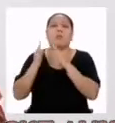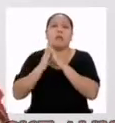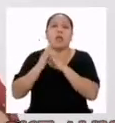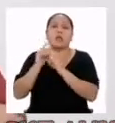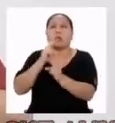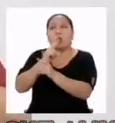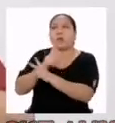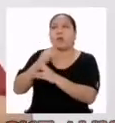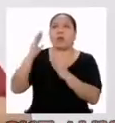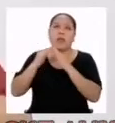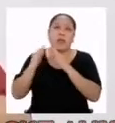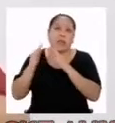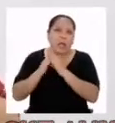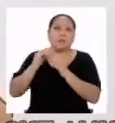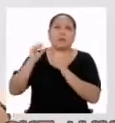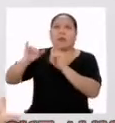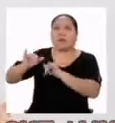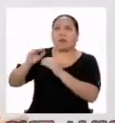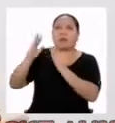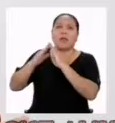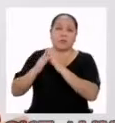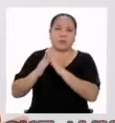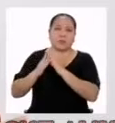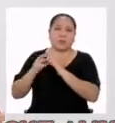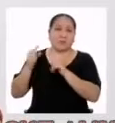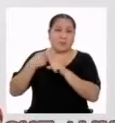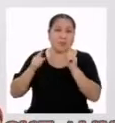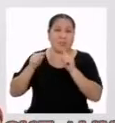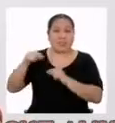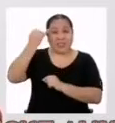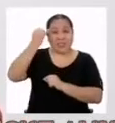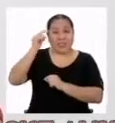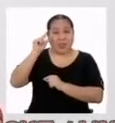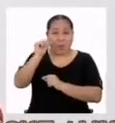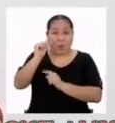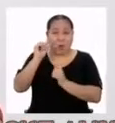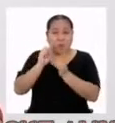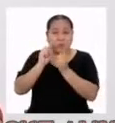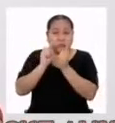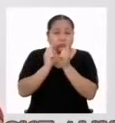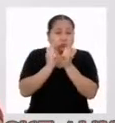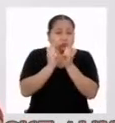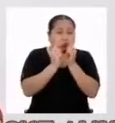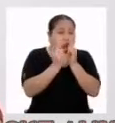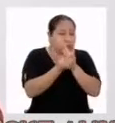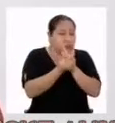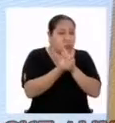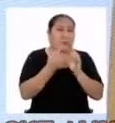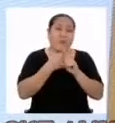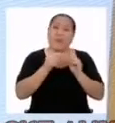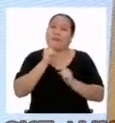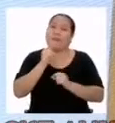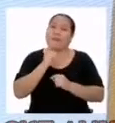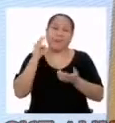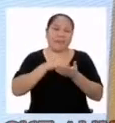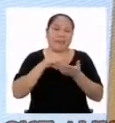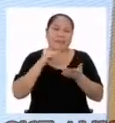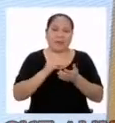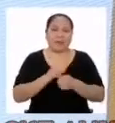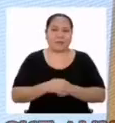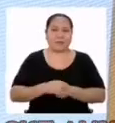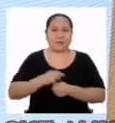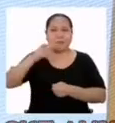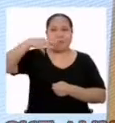Felizmente, eso ha cambiado en los últimos tiempos, aunque falta mucho más por hacer. Michael de